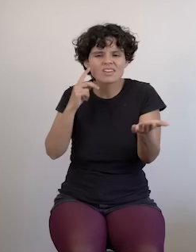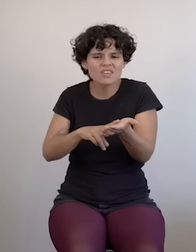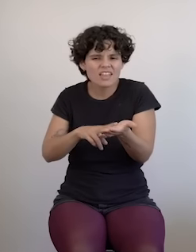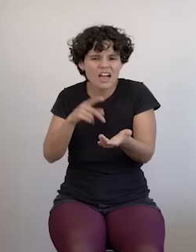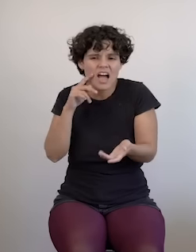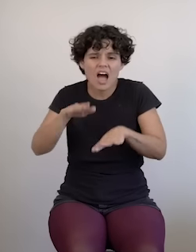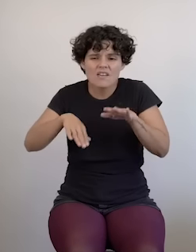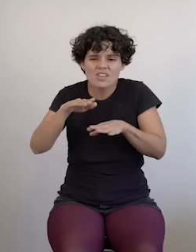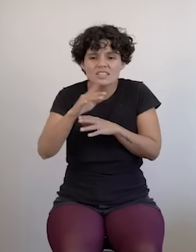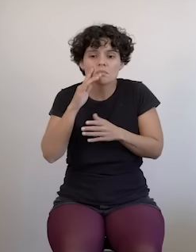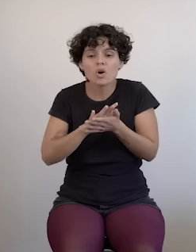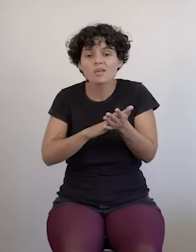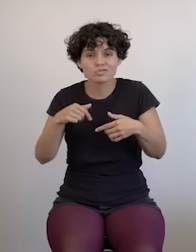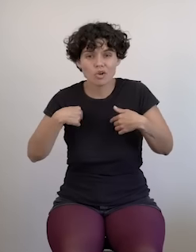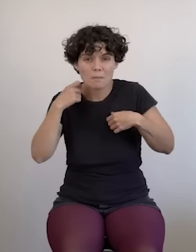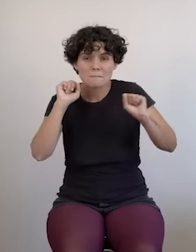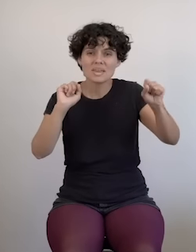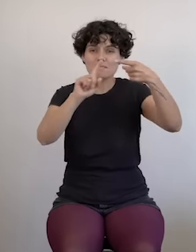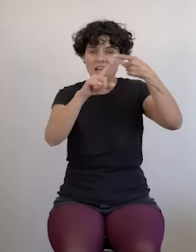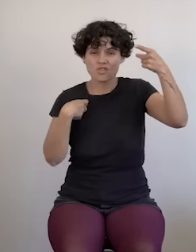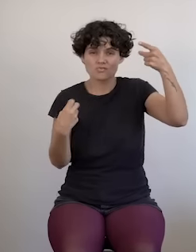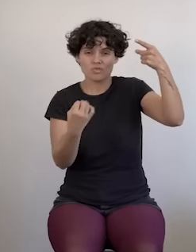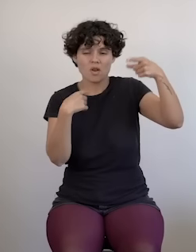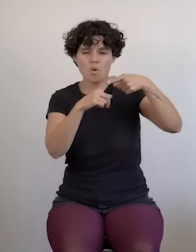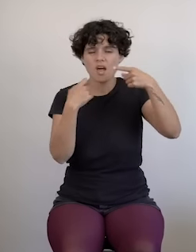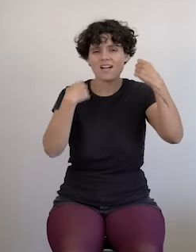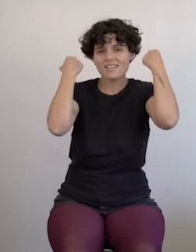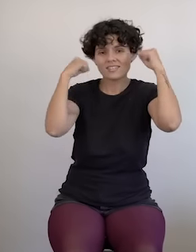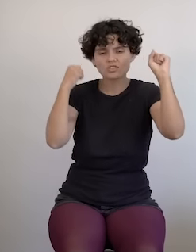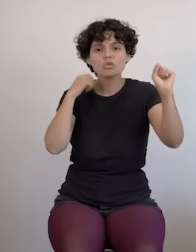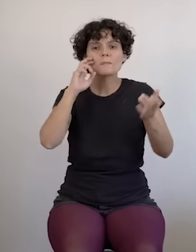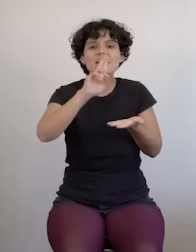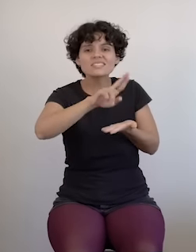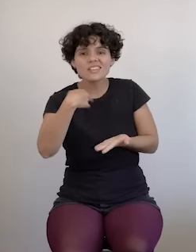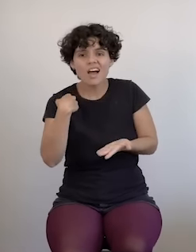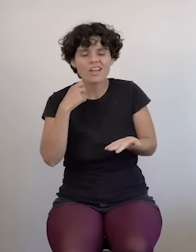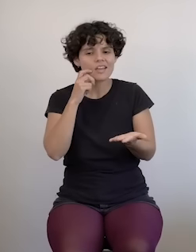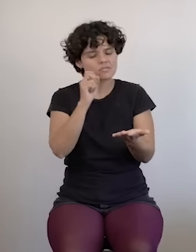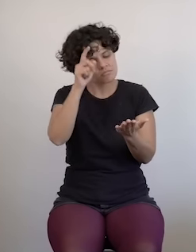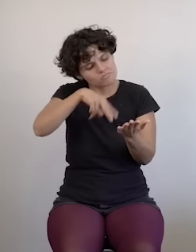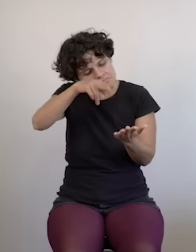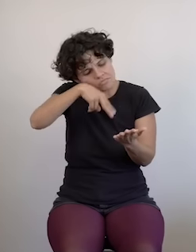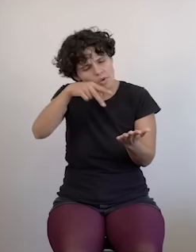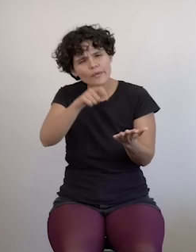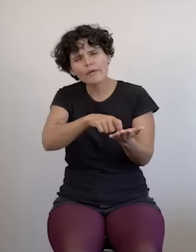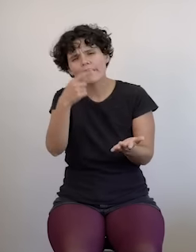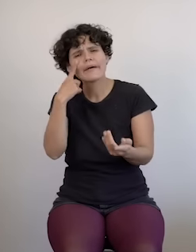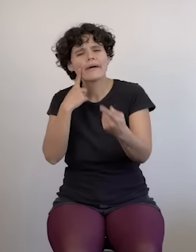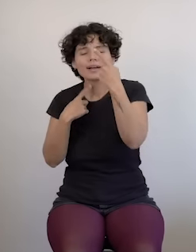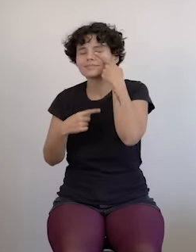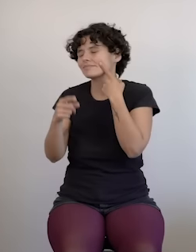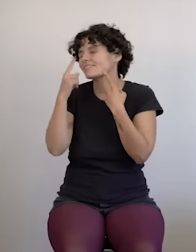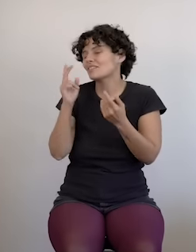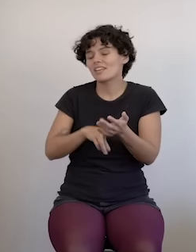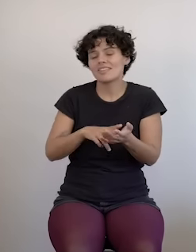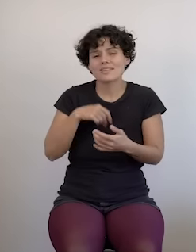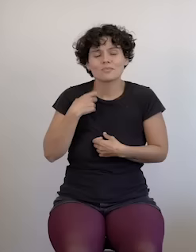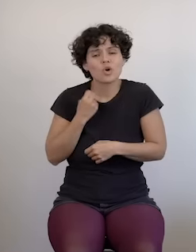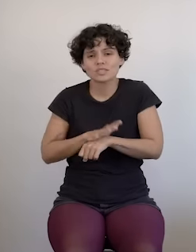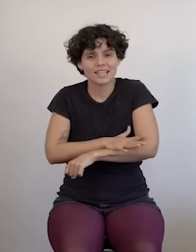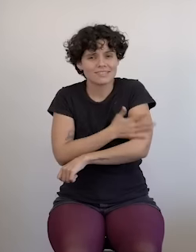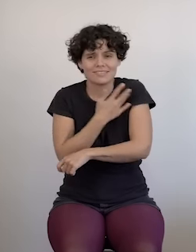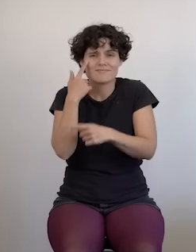hermano, después de salir el número uno, me gusta leer los mensajes, ¿cachai? Y me puse a llorar, estoy llorando, no sé qué weá me pasa, hermano, me vengo a